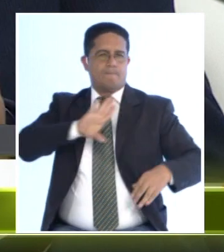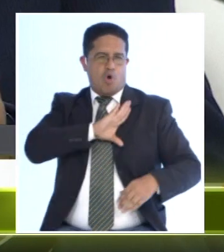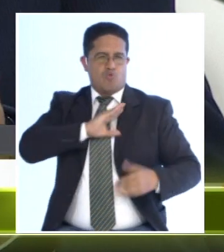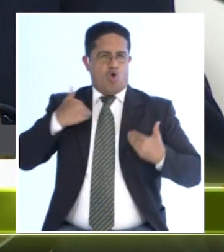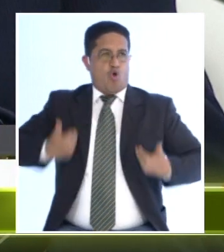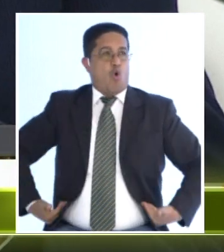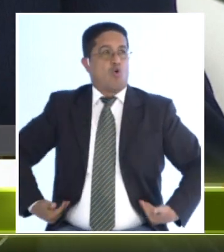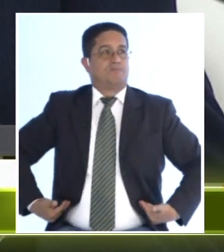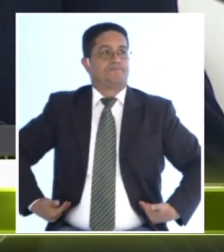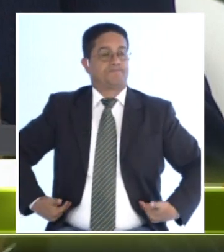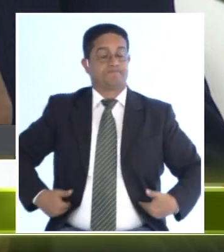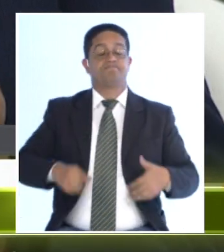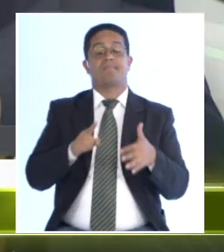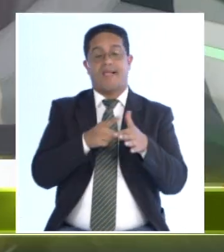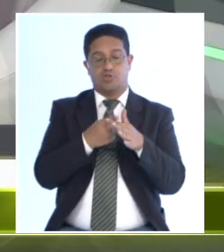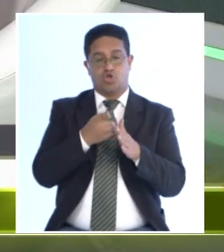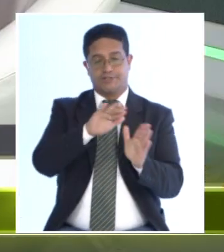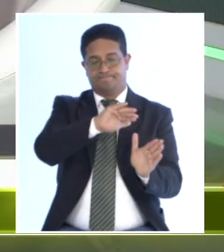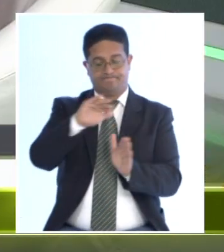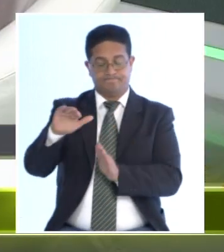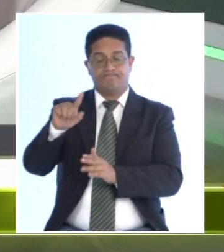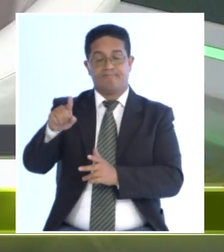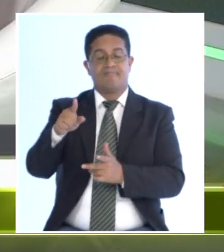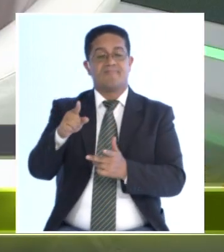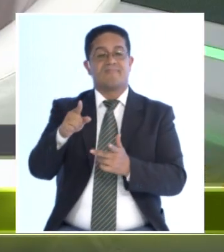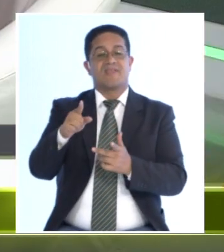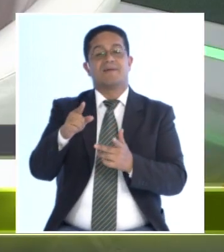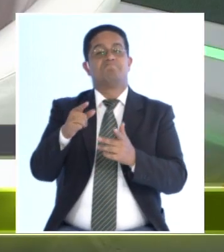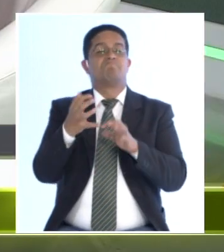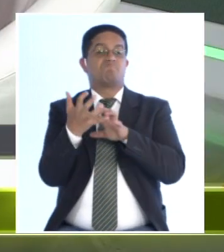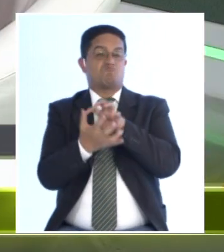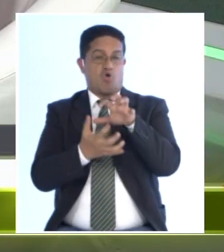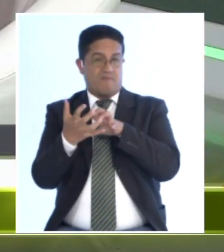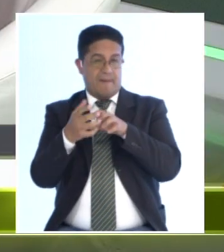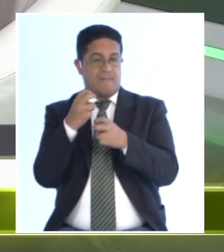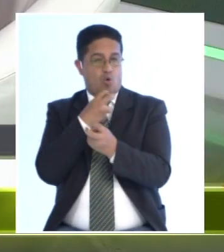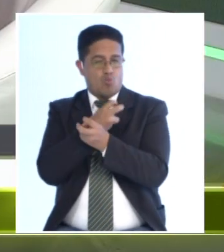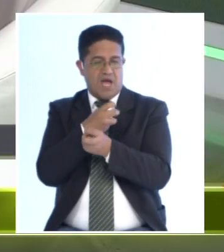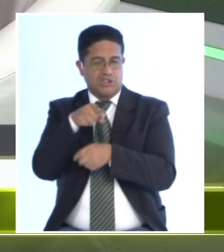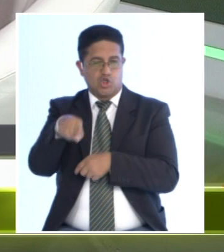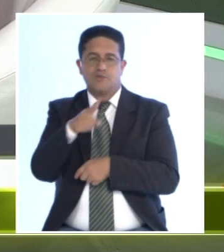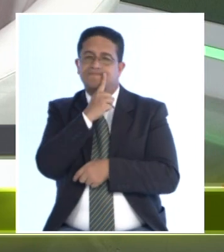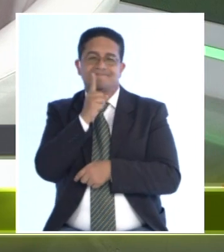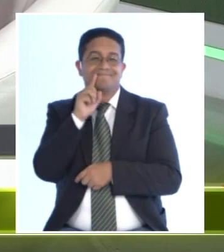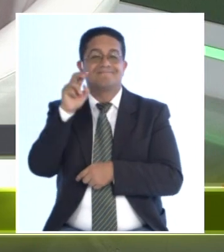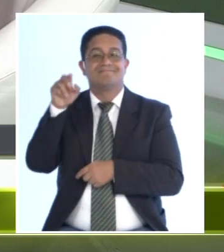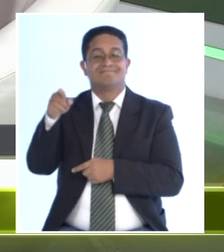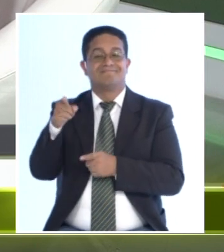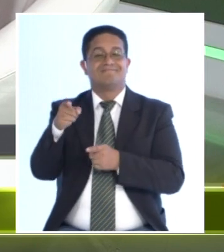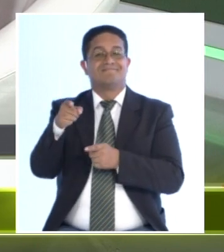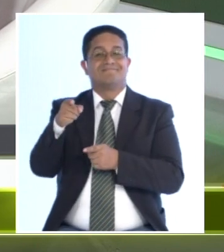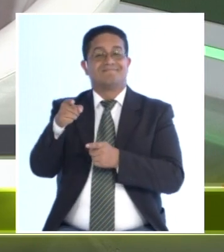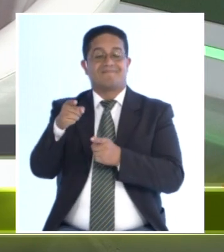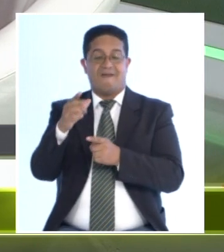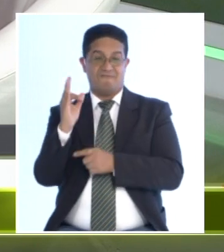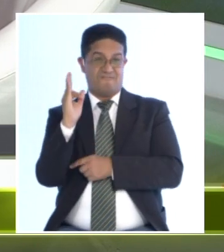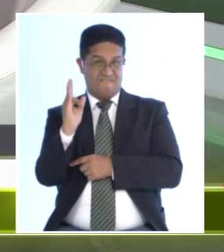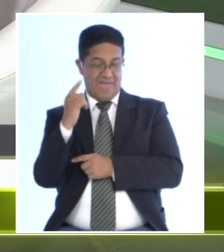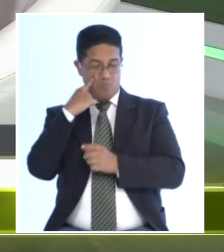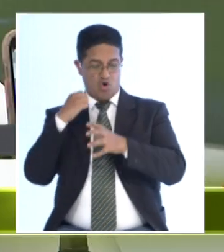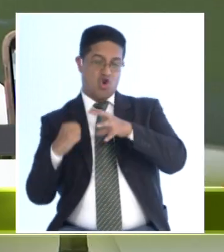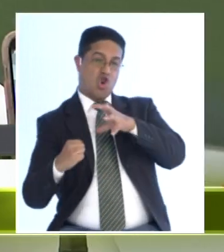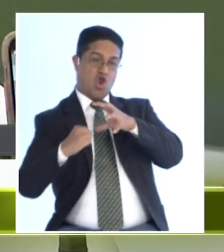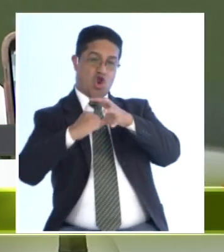Cuando hablamos de necrosis avascular de cabeza femoral es porque nos referimos exclusivamente a la zona del fémur